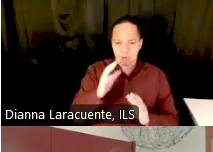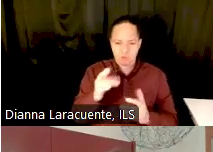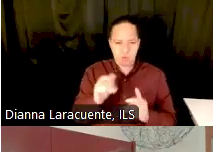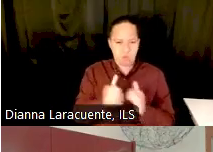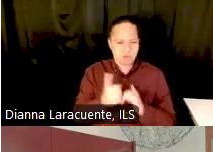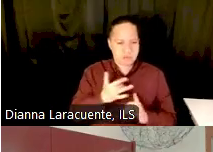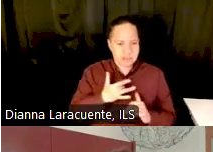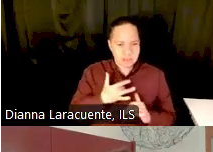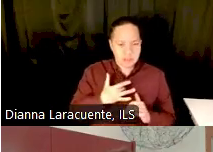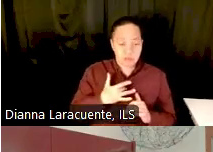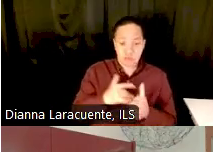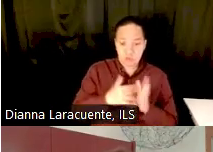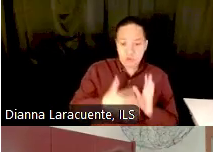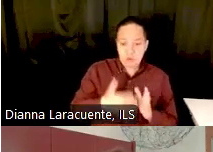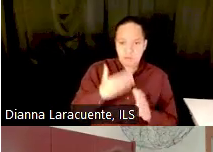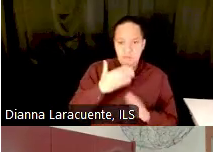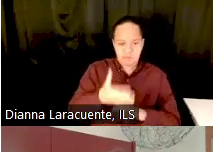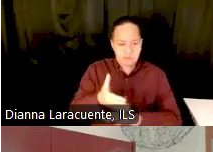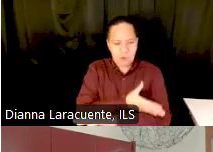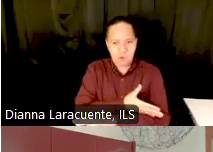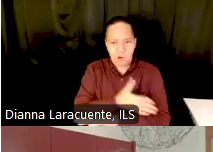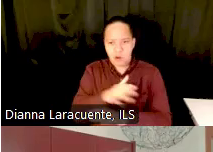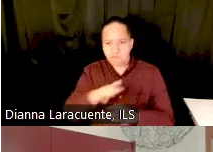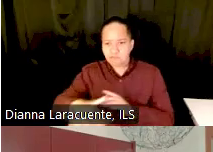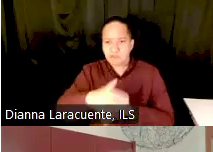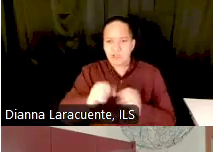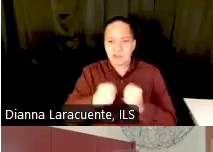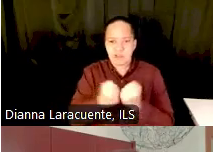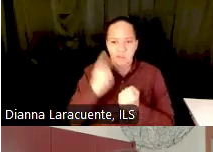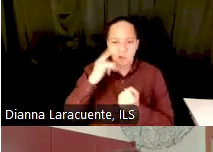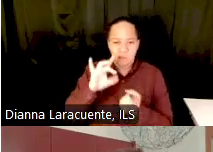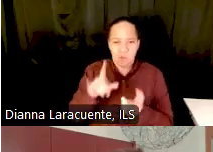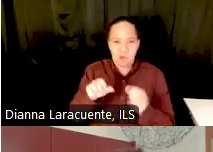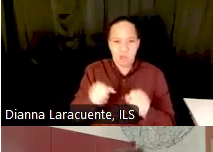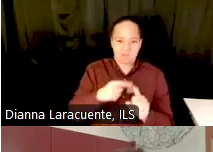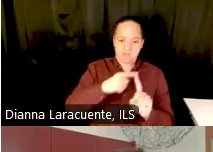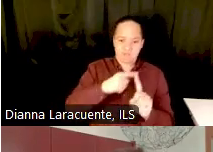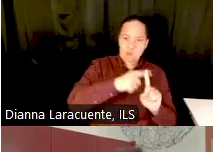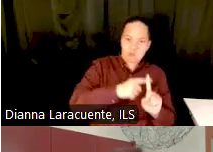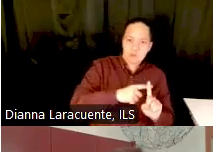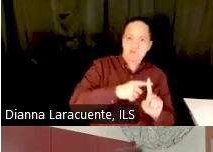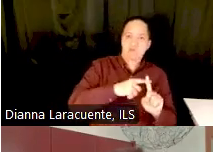la convivencia en el salón de clase para así favorecer el aprendizaje.